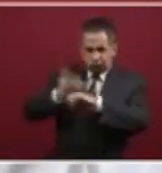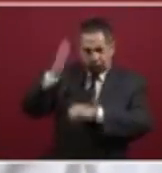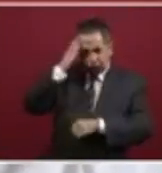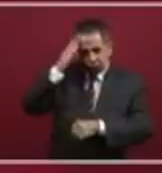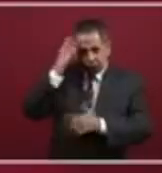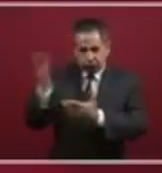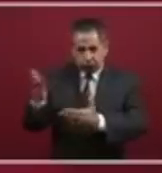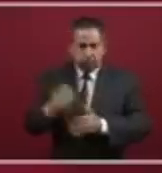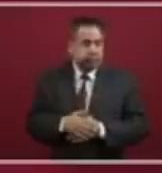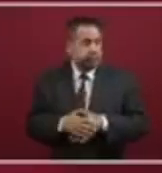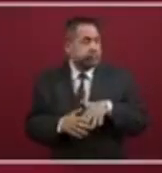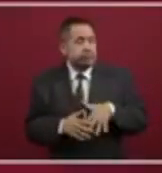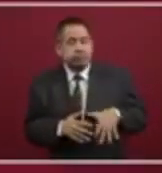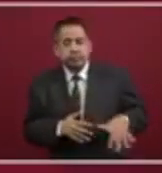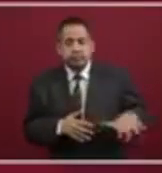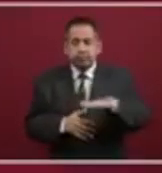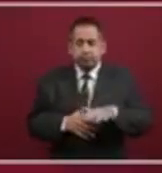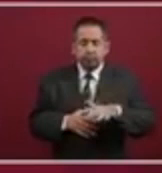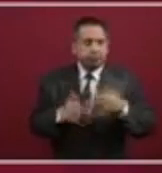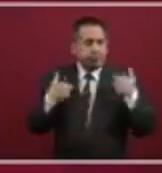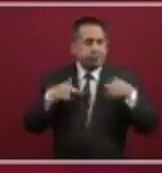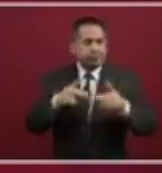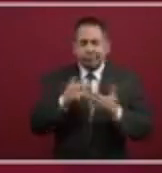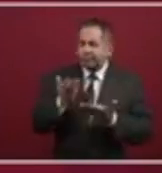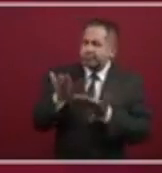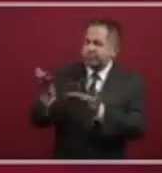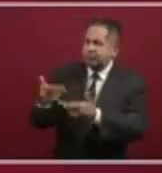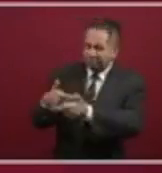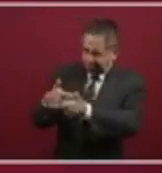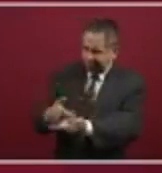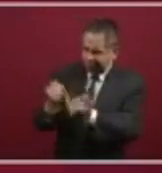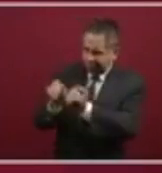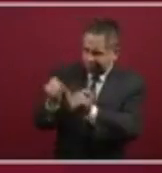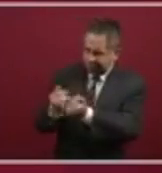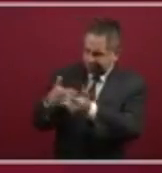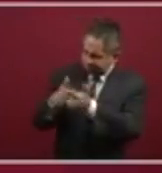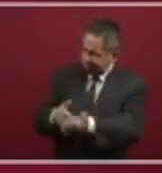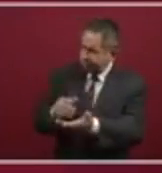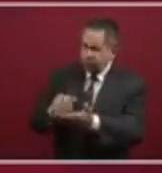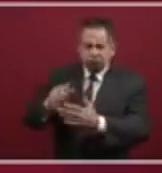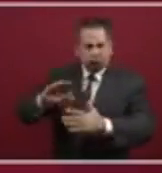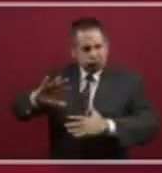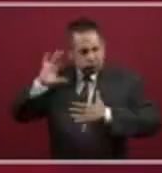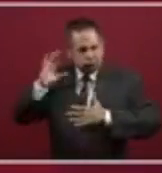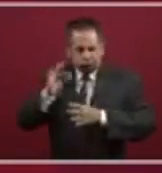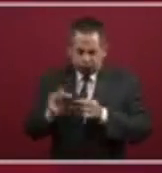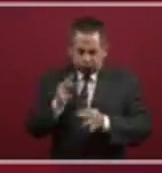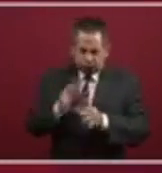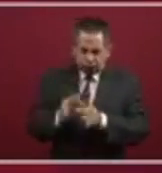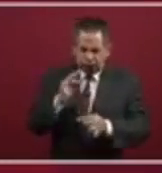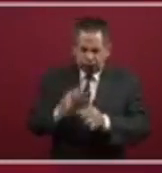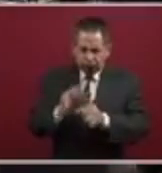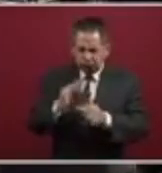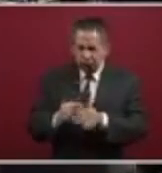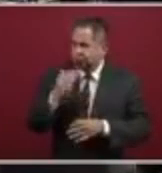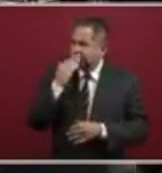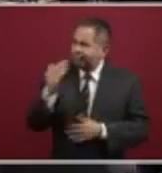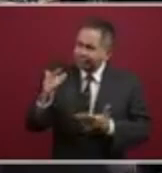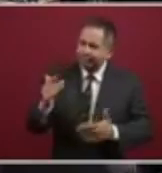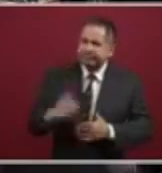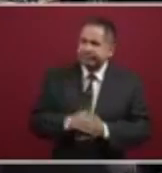maestros y maestras pedirle que siga cumpliendo con sus compromisos Esperamos que impulse la